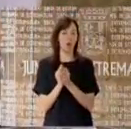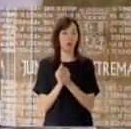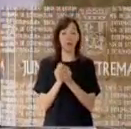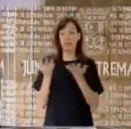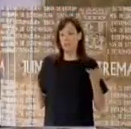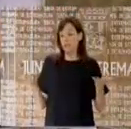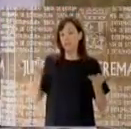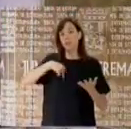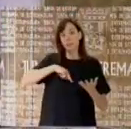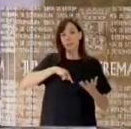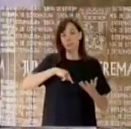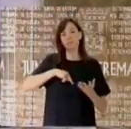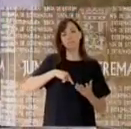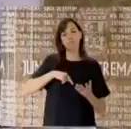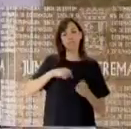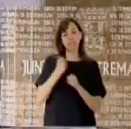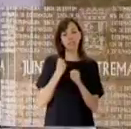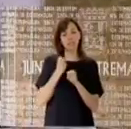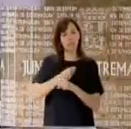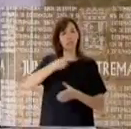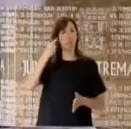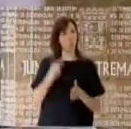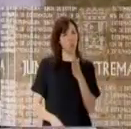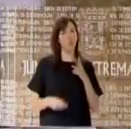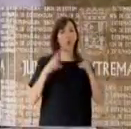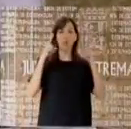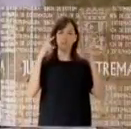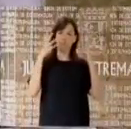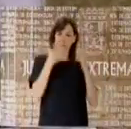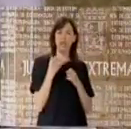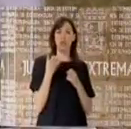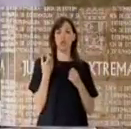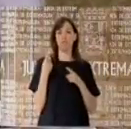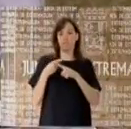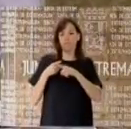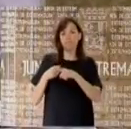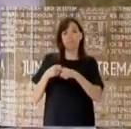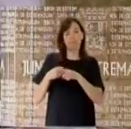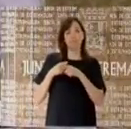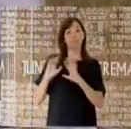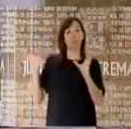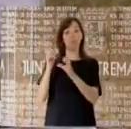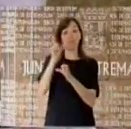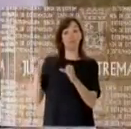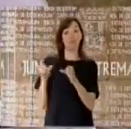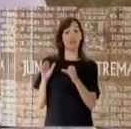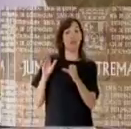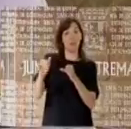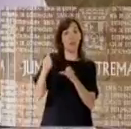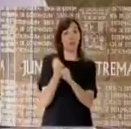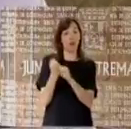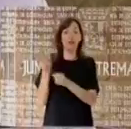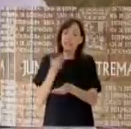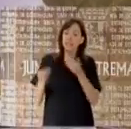trayectoria seria, rigurosa y de trabajo compartido y transparente con la comunidad de regantes.